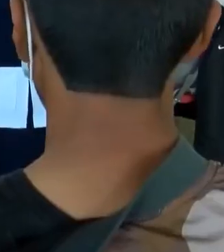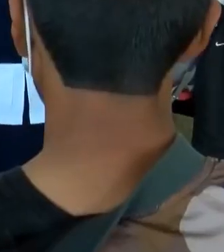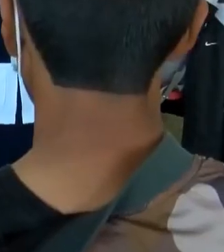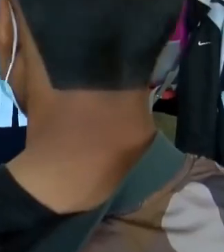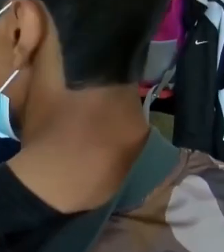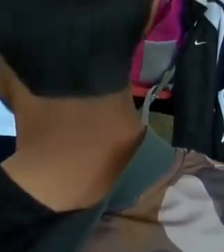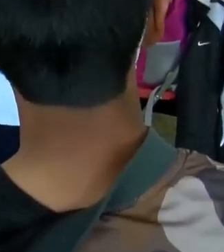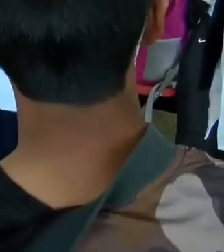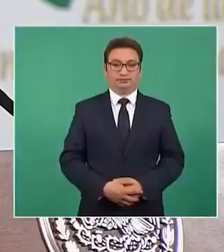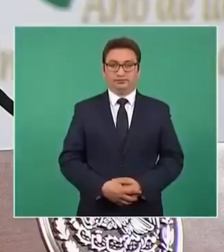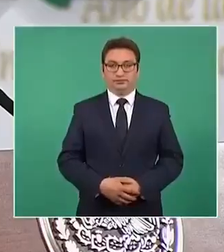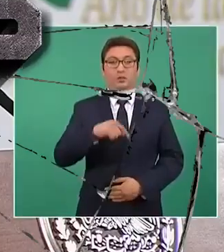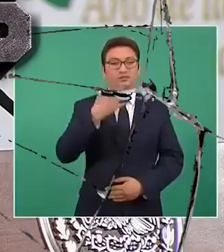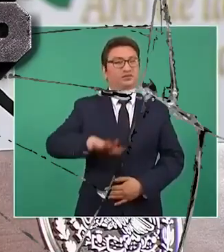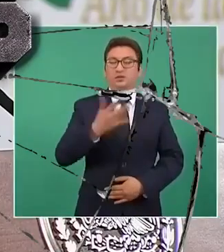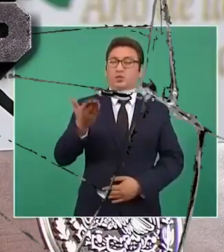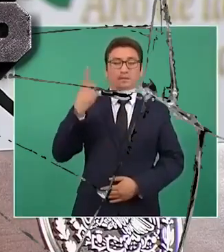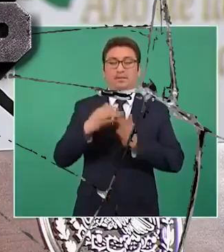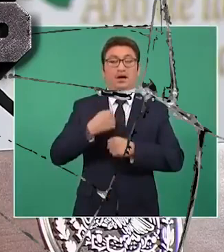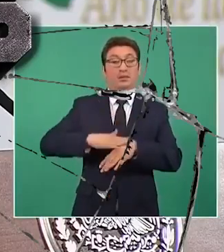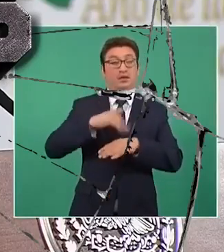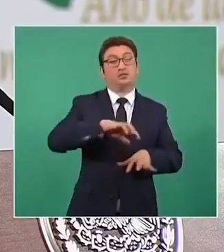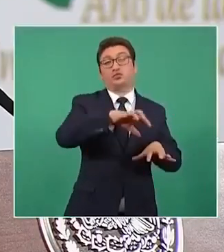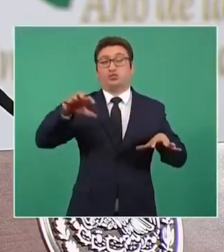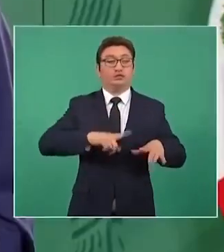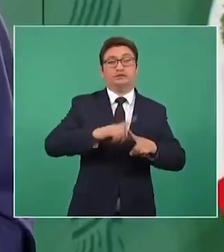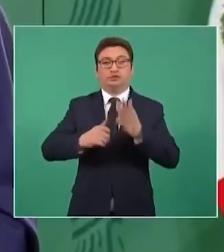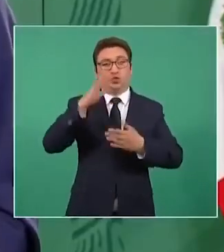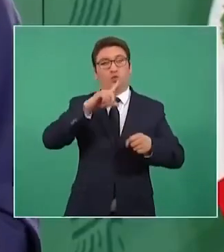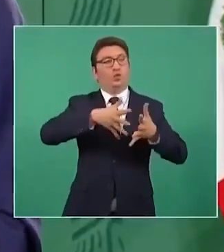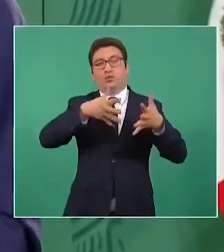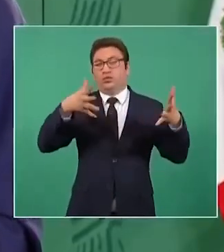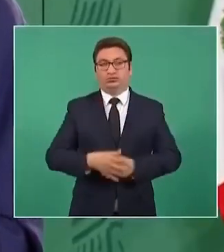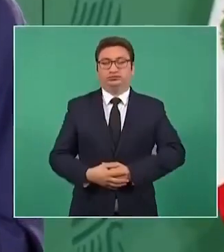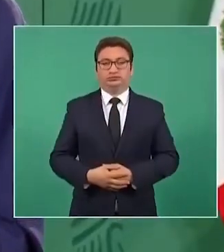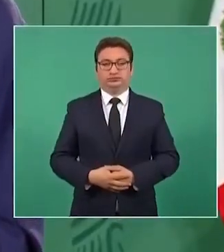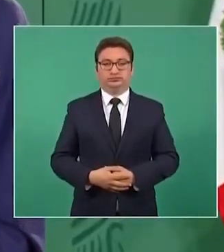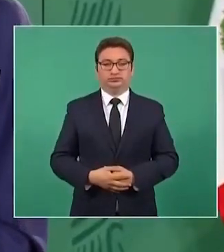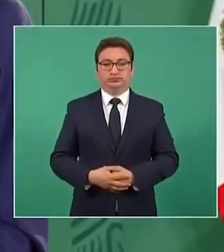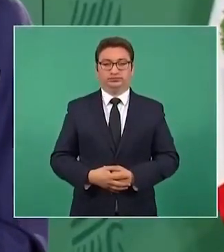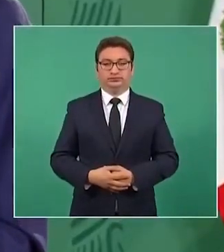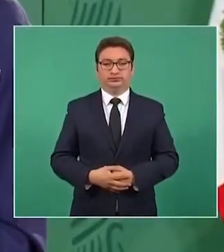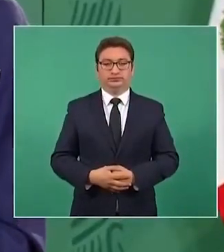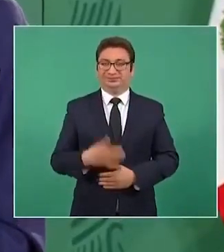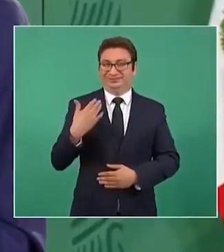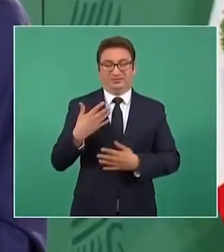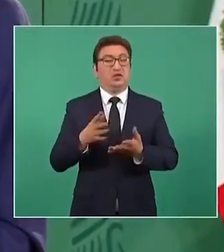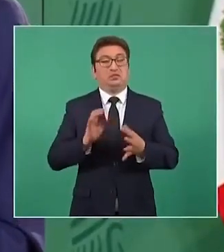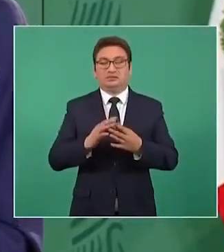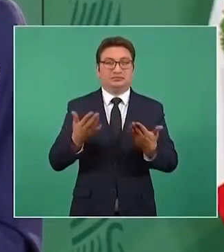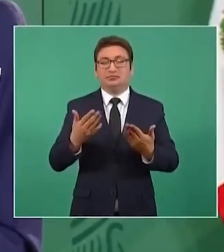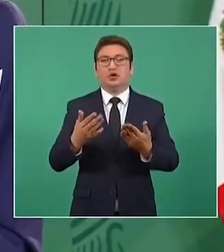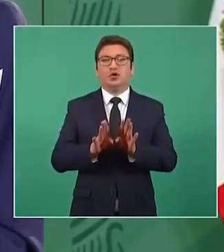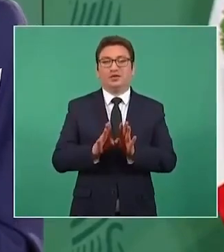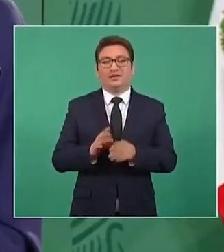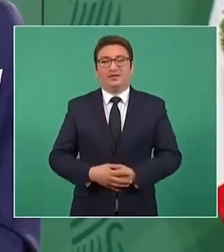el mundo, demonio. ¡Jueve! Nuestro libro integrado de la verdad, nuestro español lectura de la justicia, nuestro atlas grandísimo